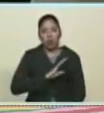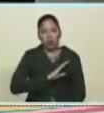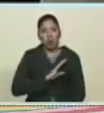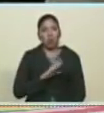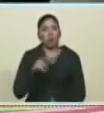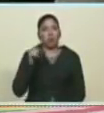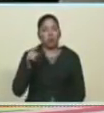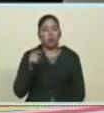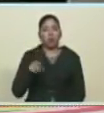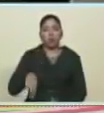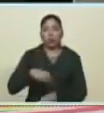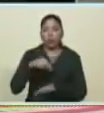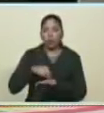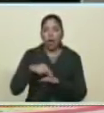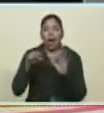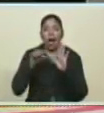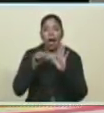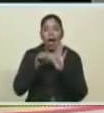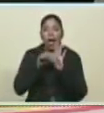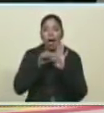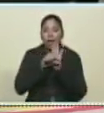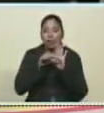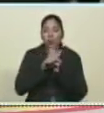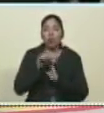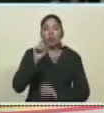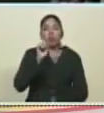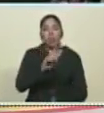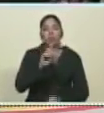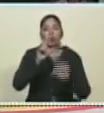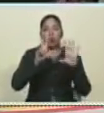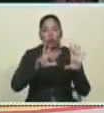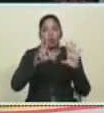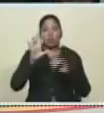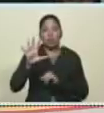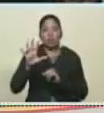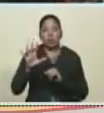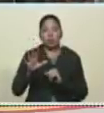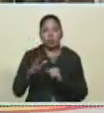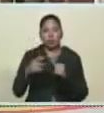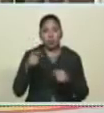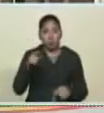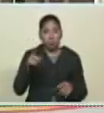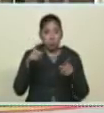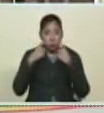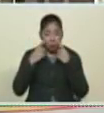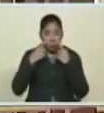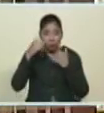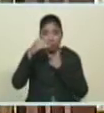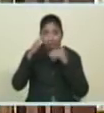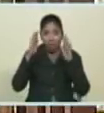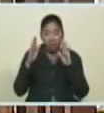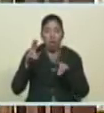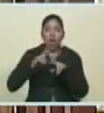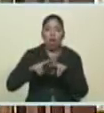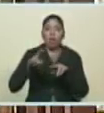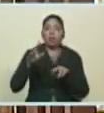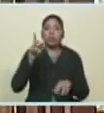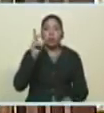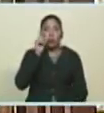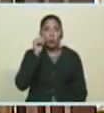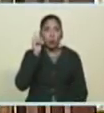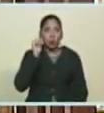Nacional. En el artículo 185, que reza lo siguiente, atención, niños y niñas de